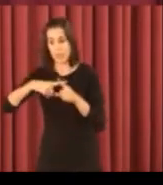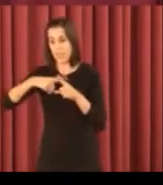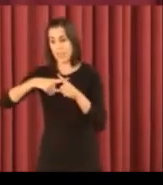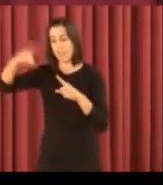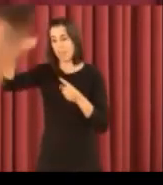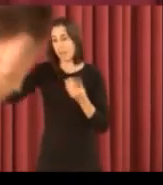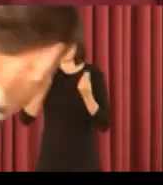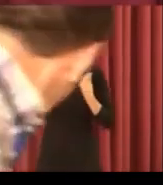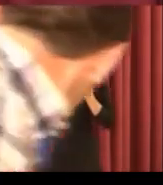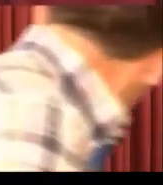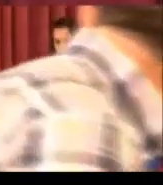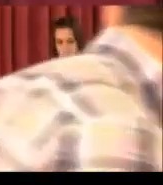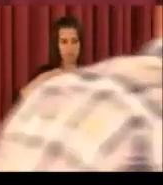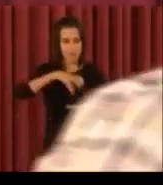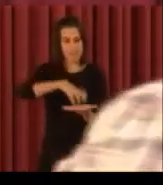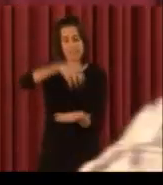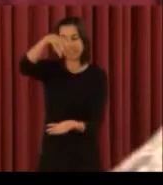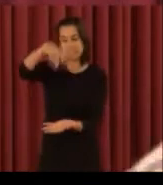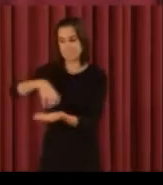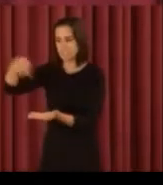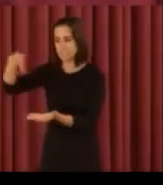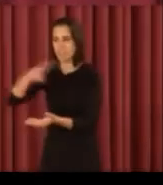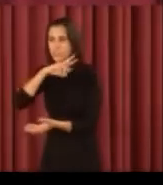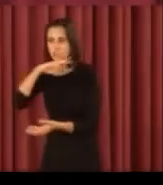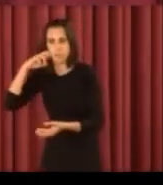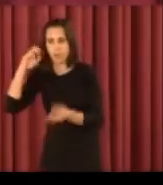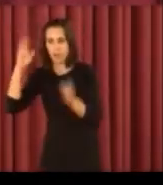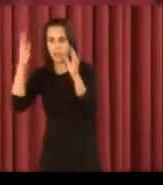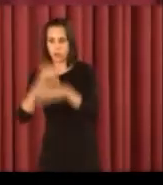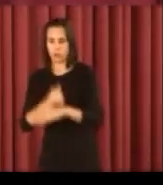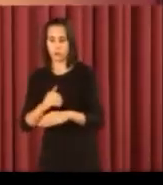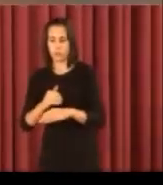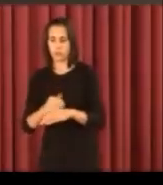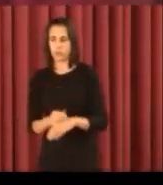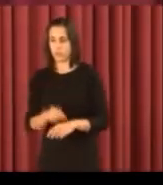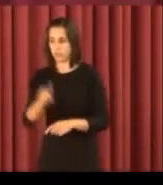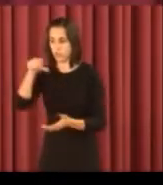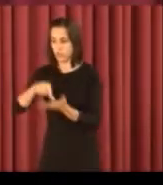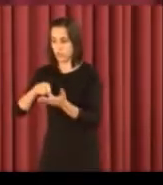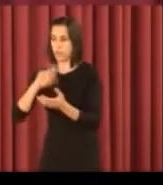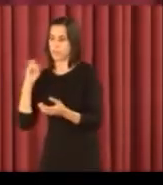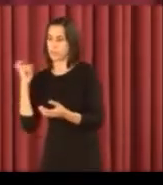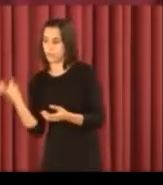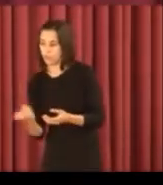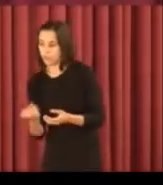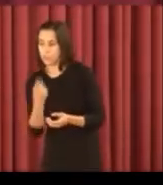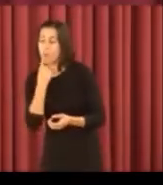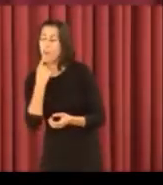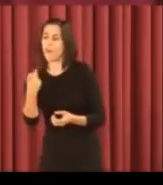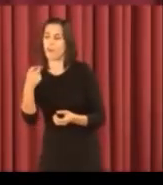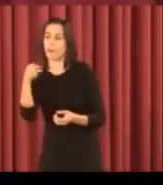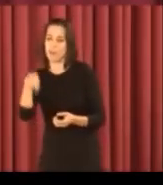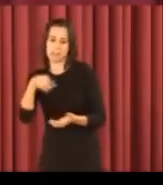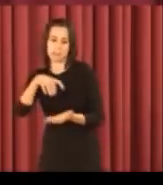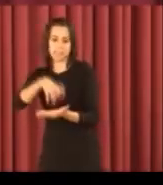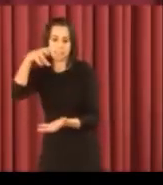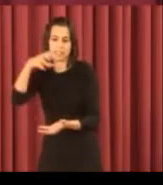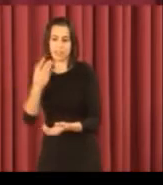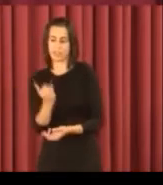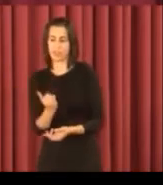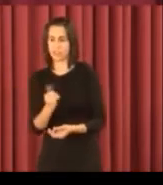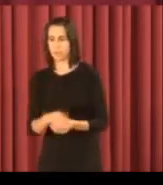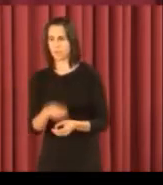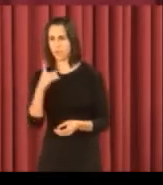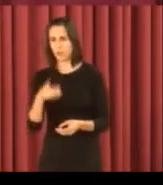calidad que tienen las instalaciones deportivas y que a ellos ya les gustaría de lejos tener algo parecido. Yo le dije que ya hemos